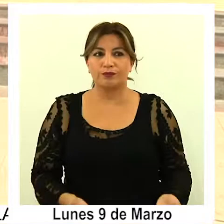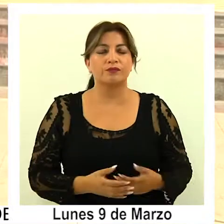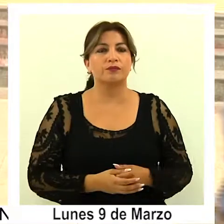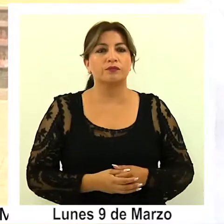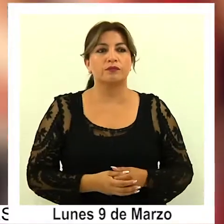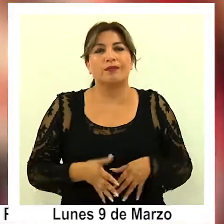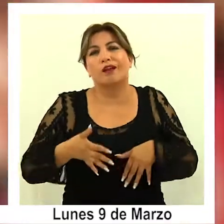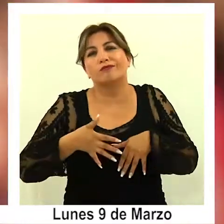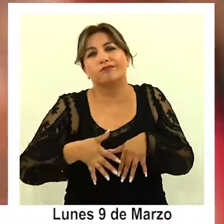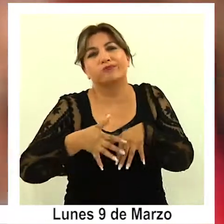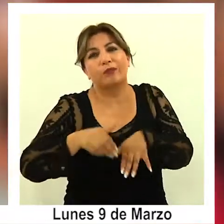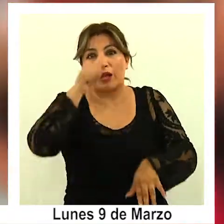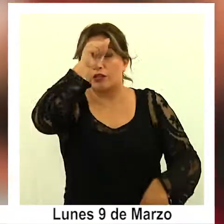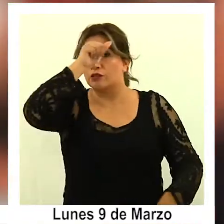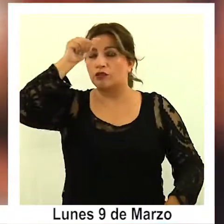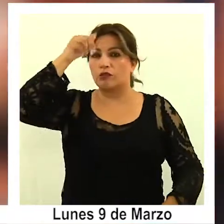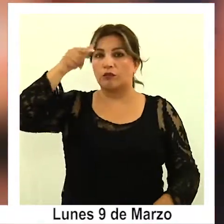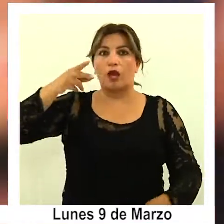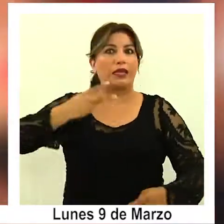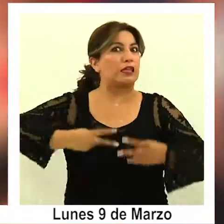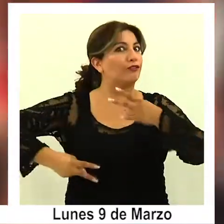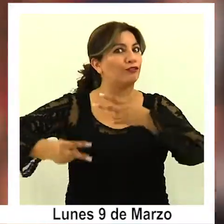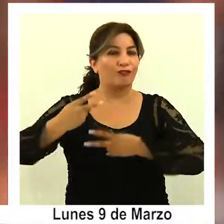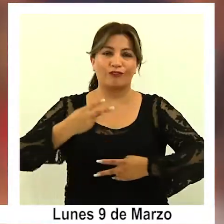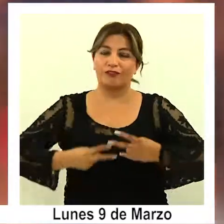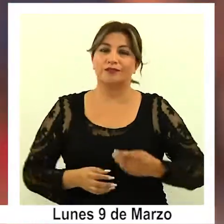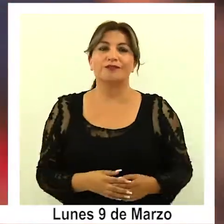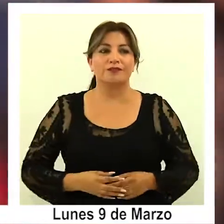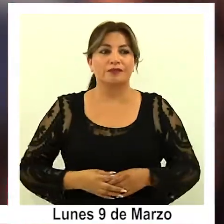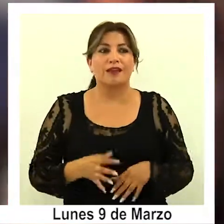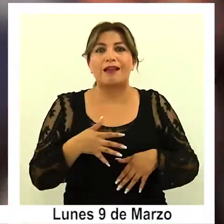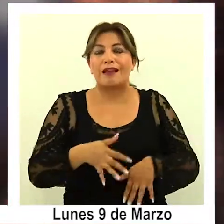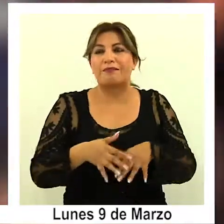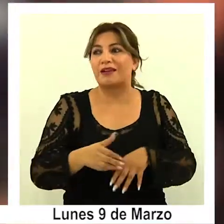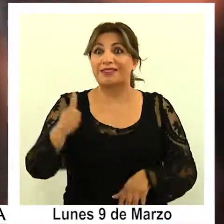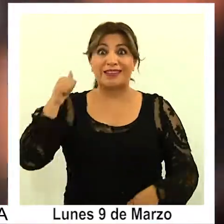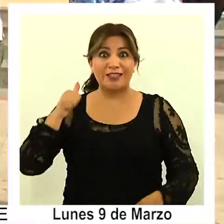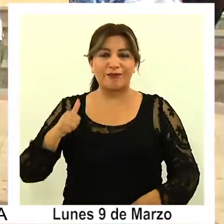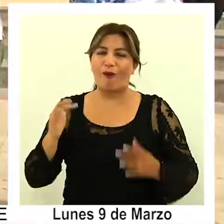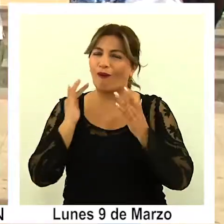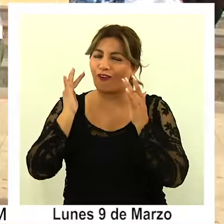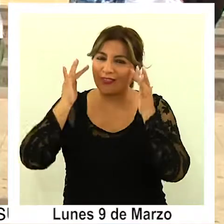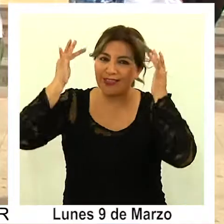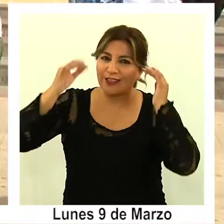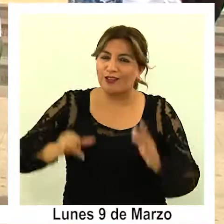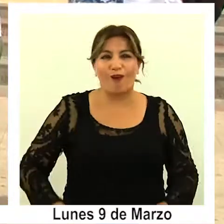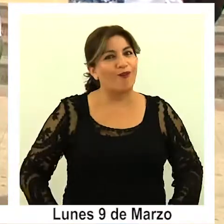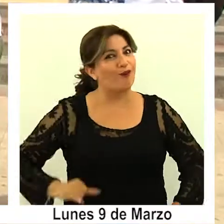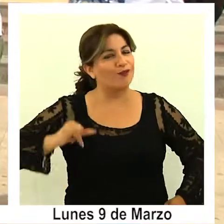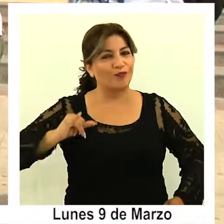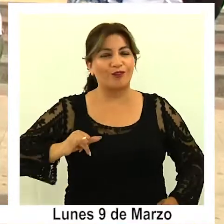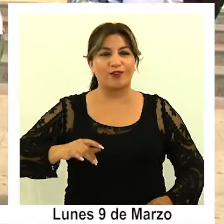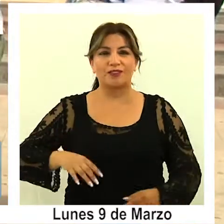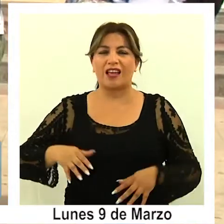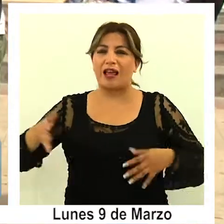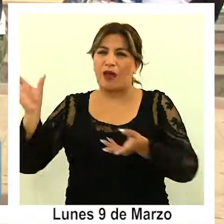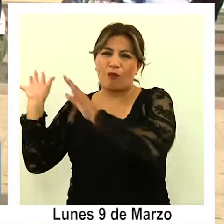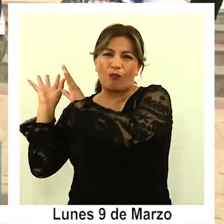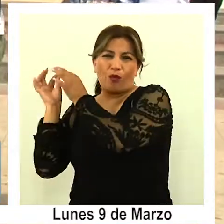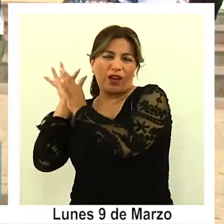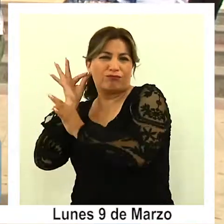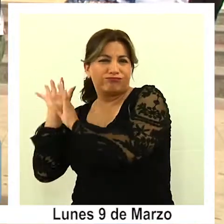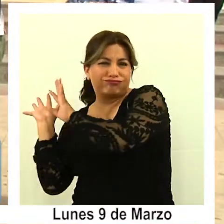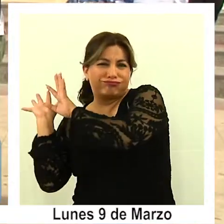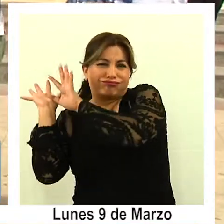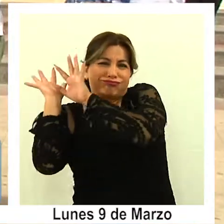cargo políticamente la convocatoria del domingo fue histórica además ayer nos deja muy contentas muy orgullosa porque se